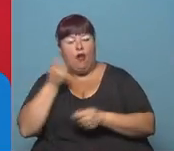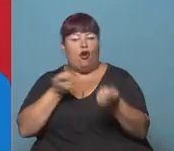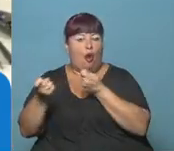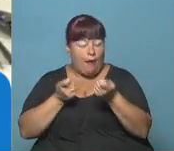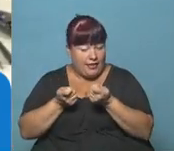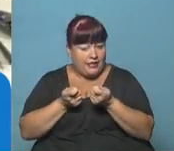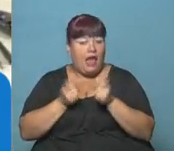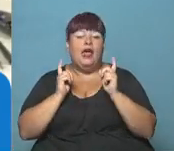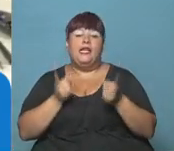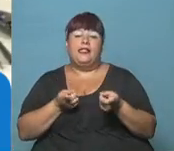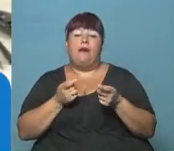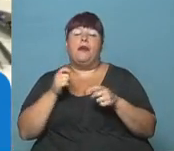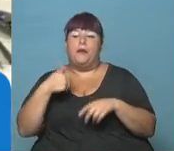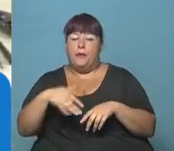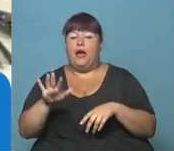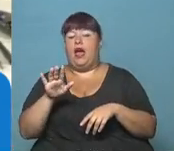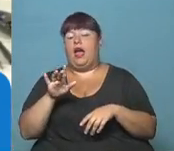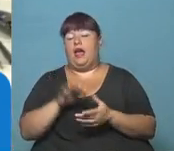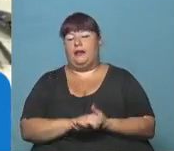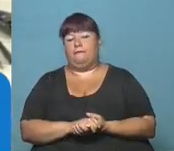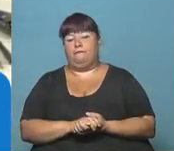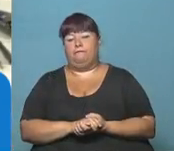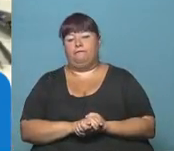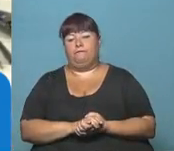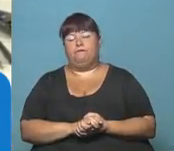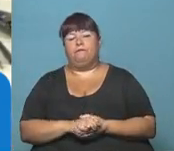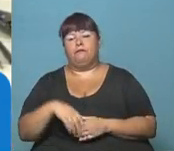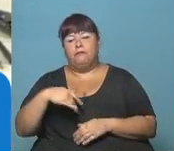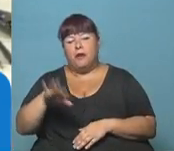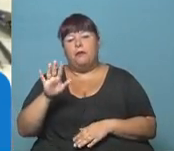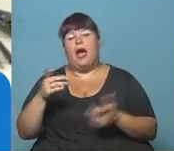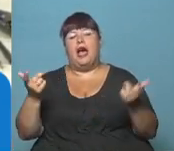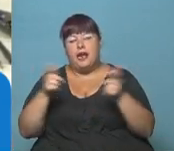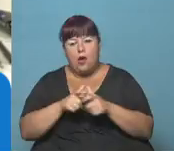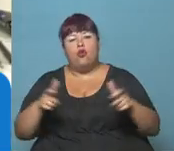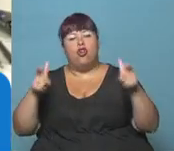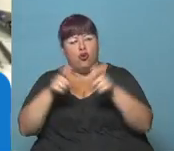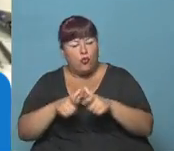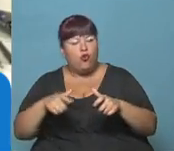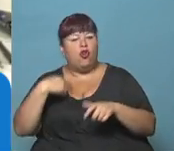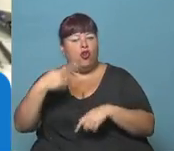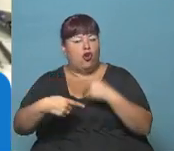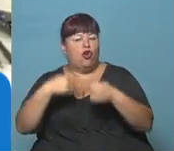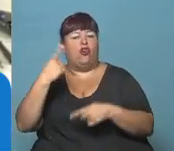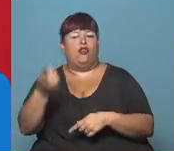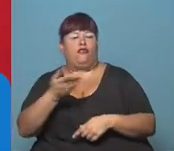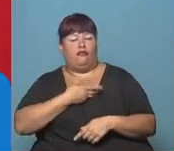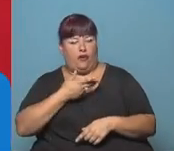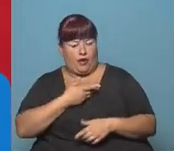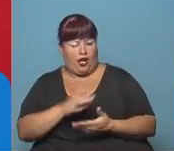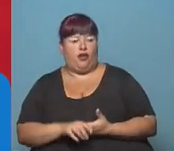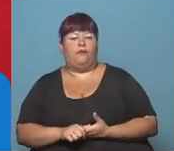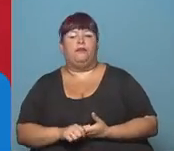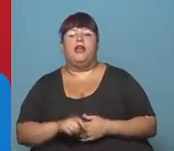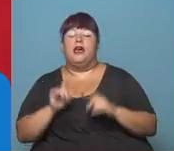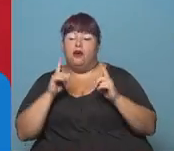y va a tener su regular reunión en el inicio de febrero. Por